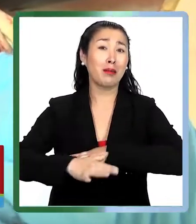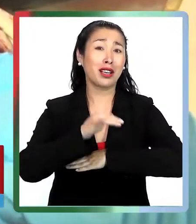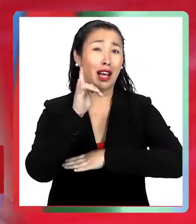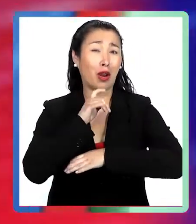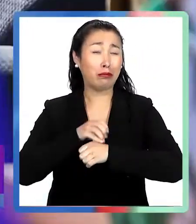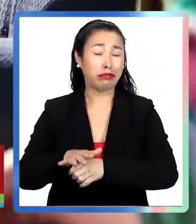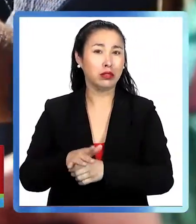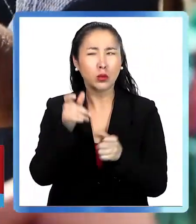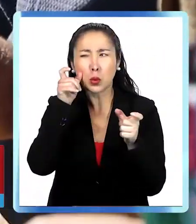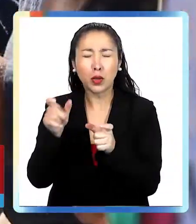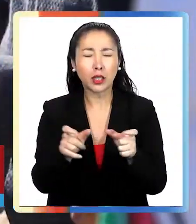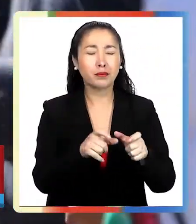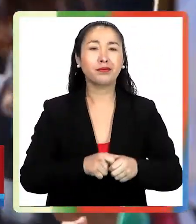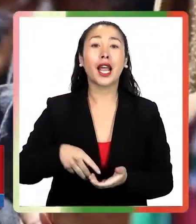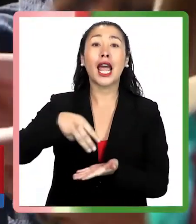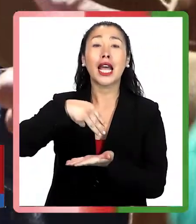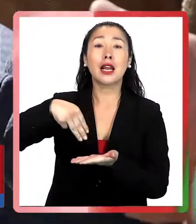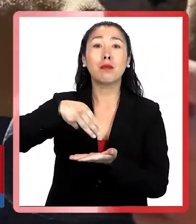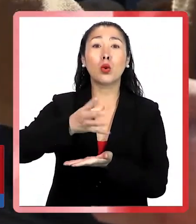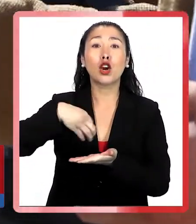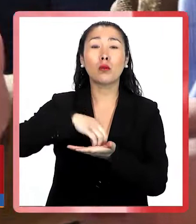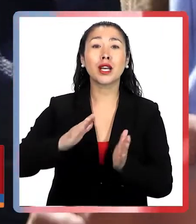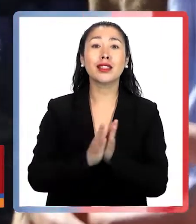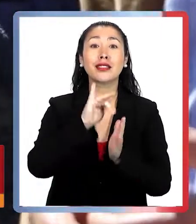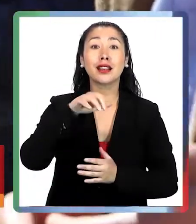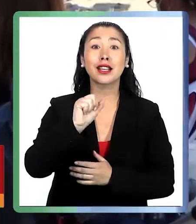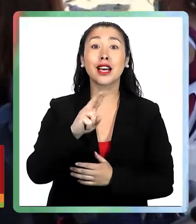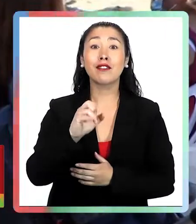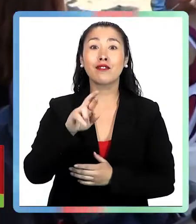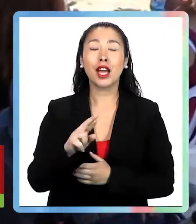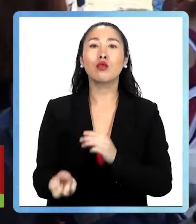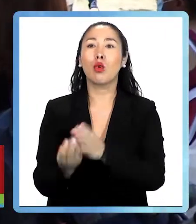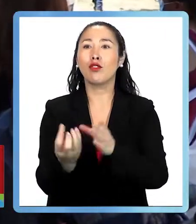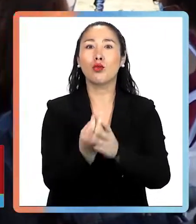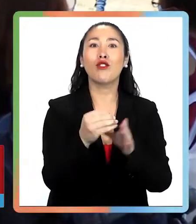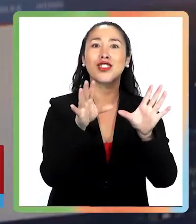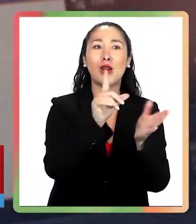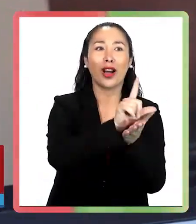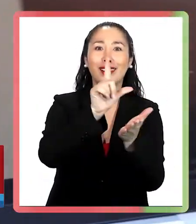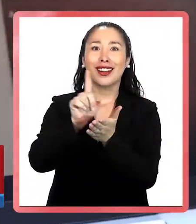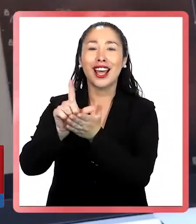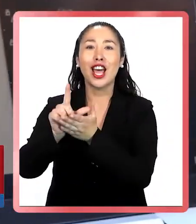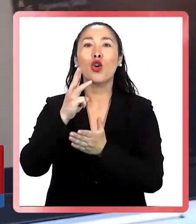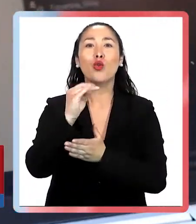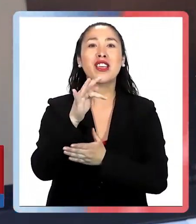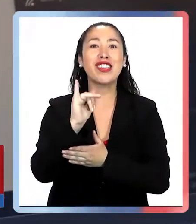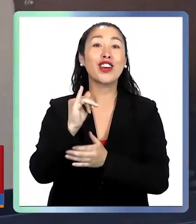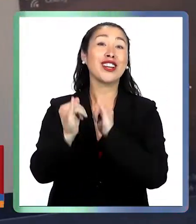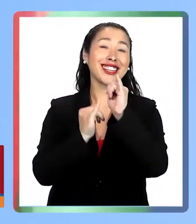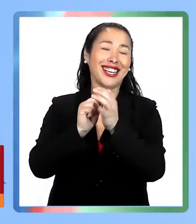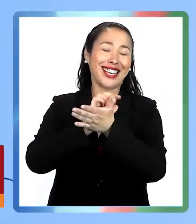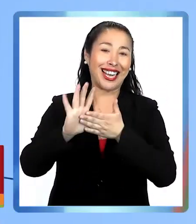roja. En el Maule, la comuna de San Javier sumó otros 10 puntos con Wi-Fi para favorecer